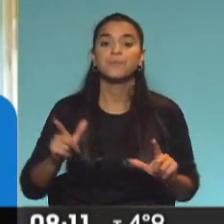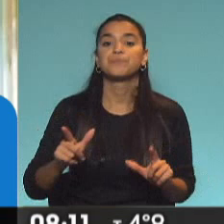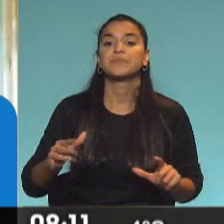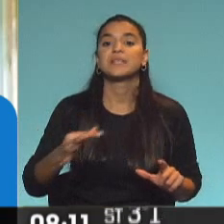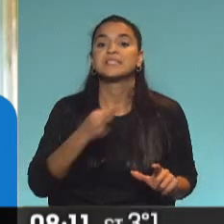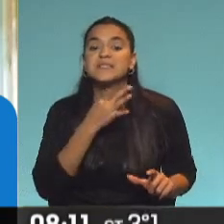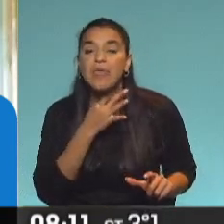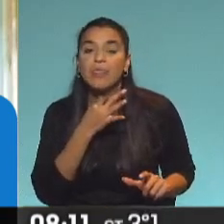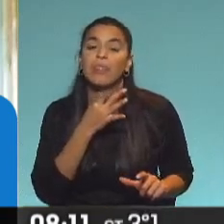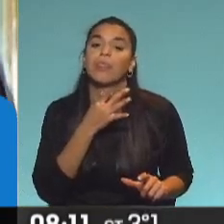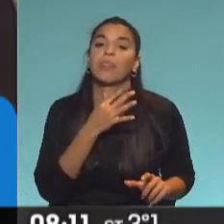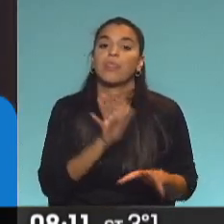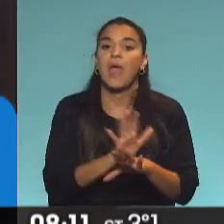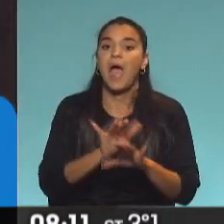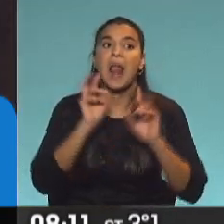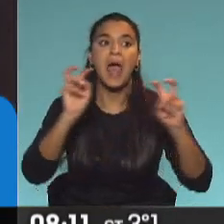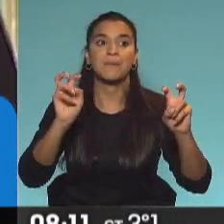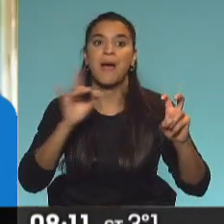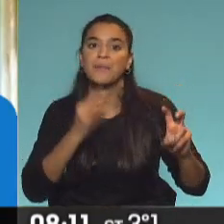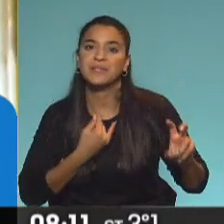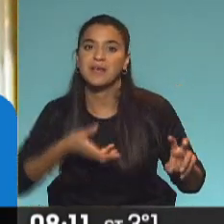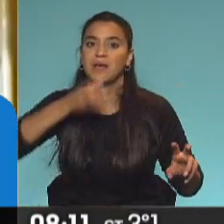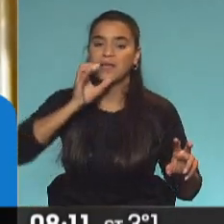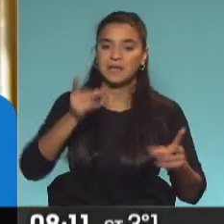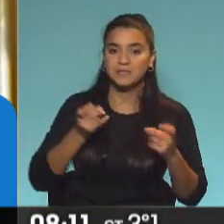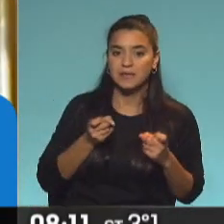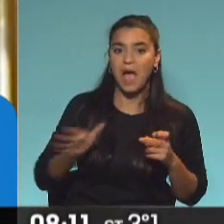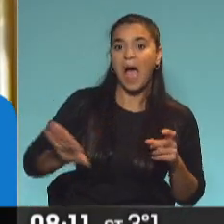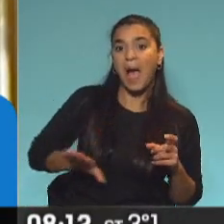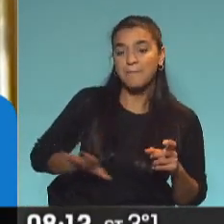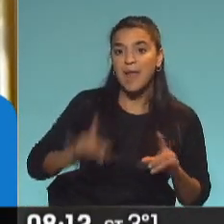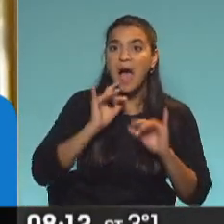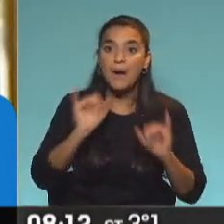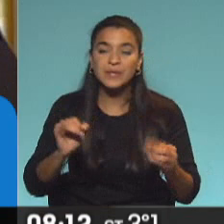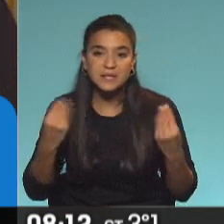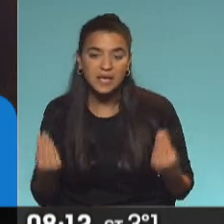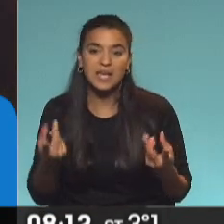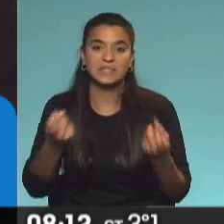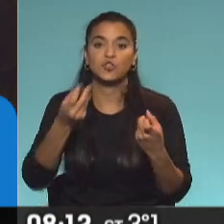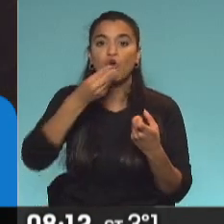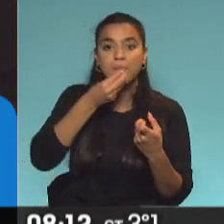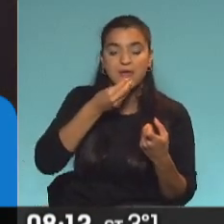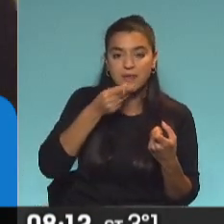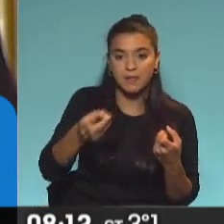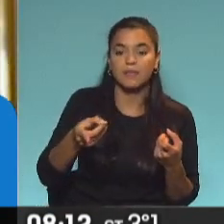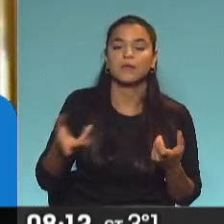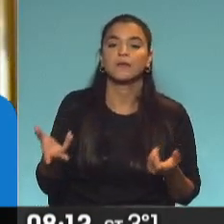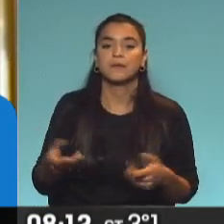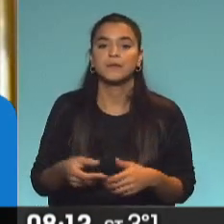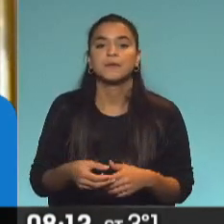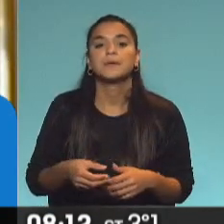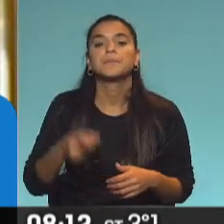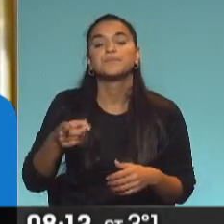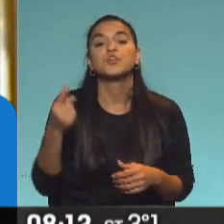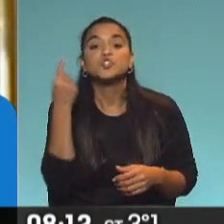es una alarma para tomar líquidos, el hambre es una alarma biológica para comer y no malnutrirnos,